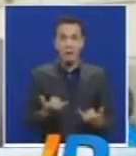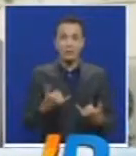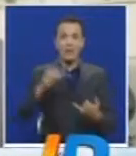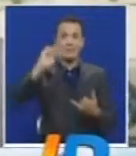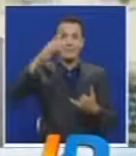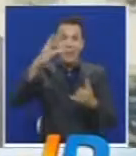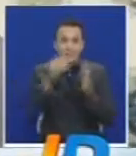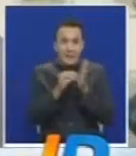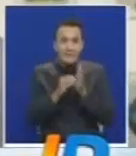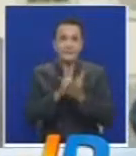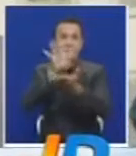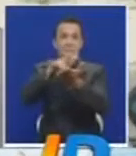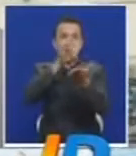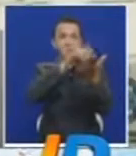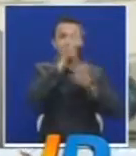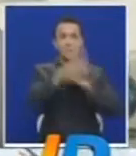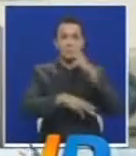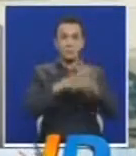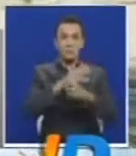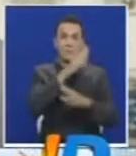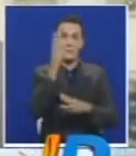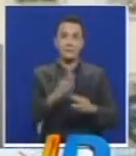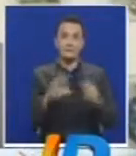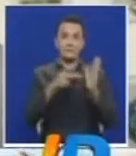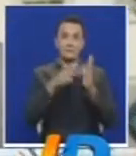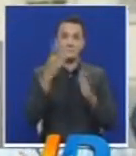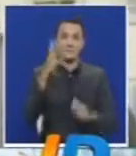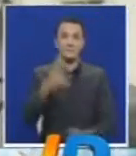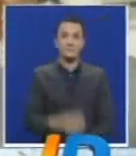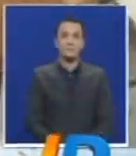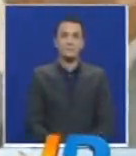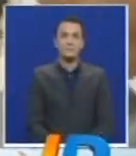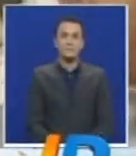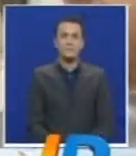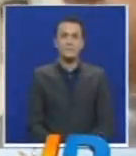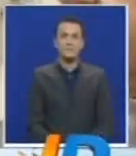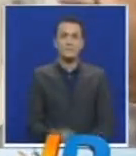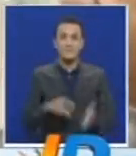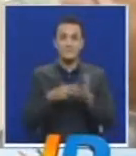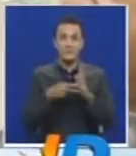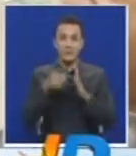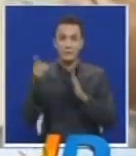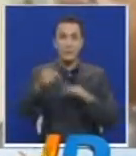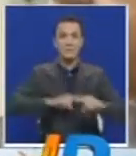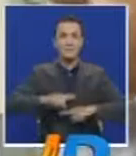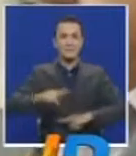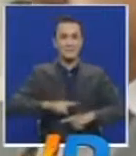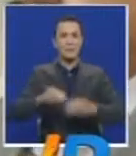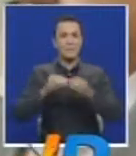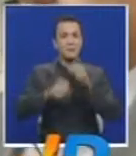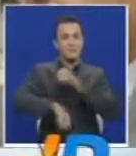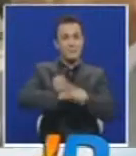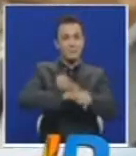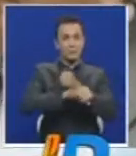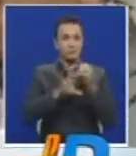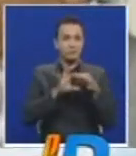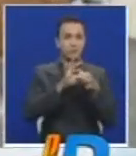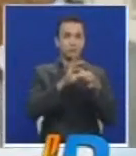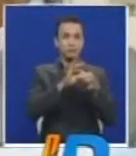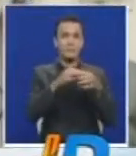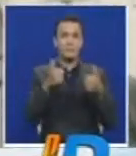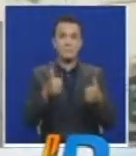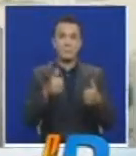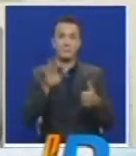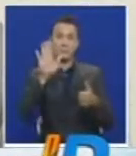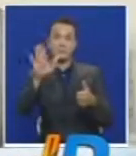tercera clasificación al Mundial de Brasil 2014. ¿Es un éxito entre la parte administrativa y deportiva, confiando usted siempre en los técnicos